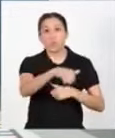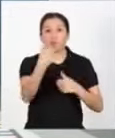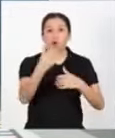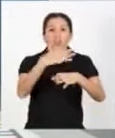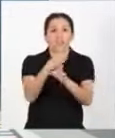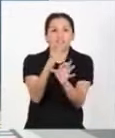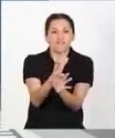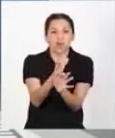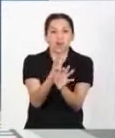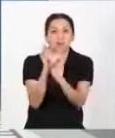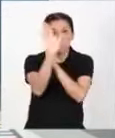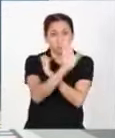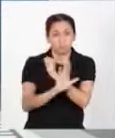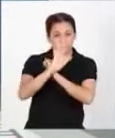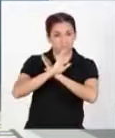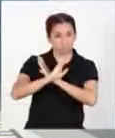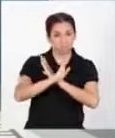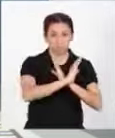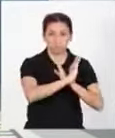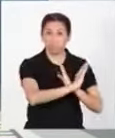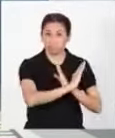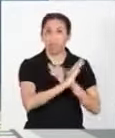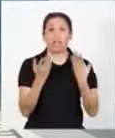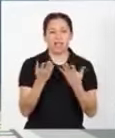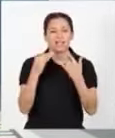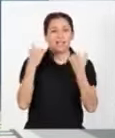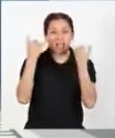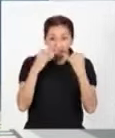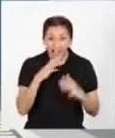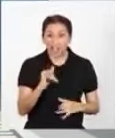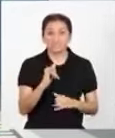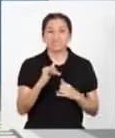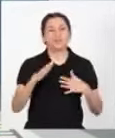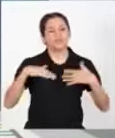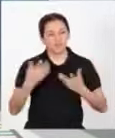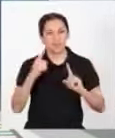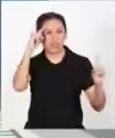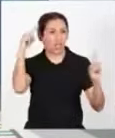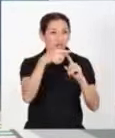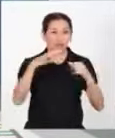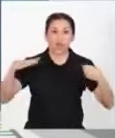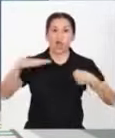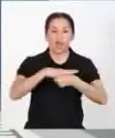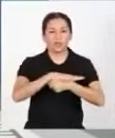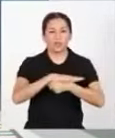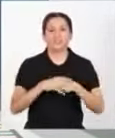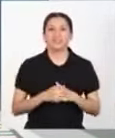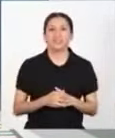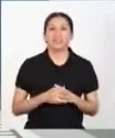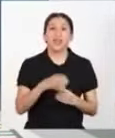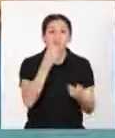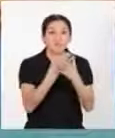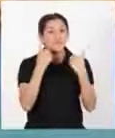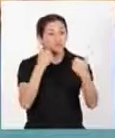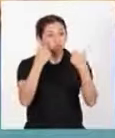formas de prevención. Así podremos completar el desafío propuesto.